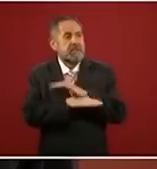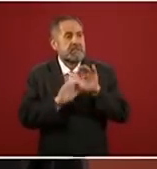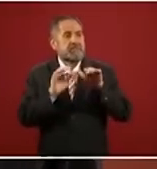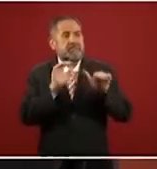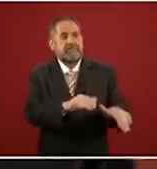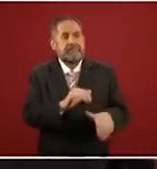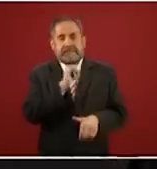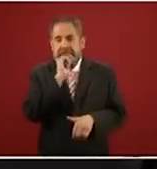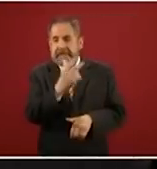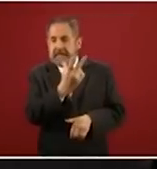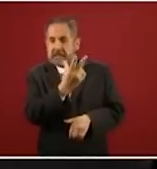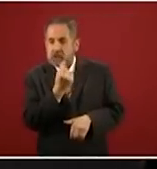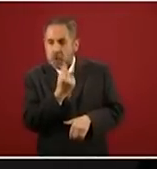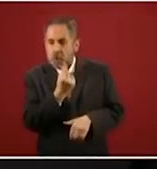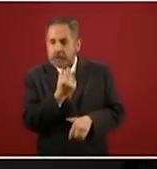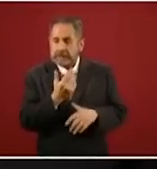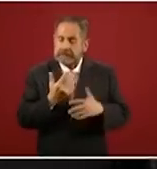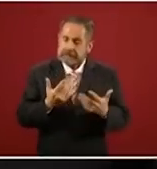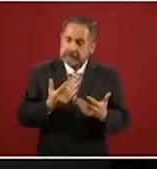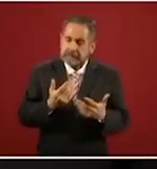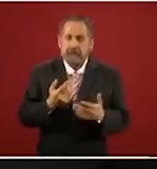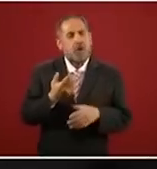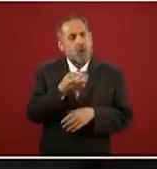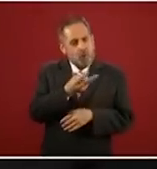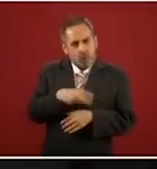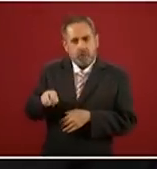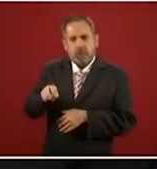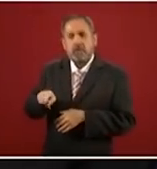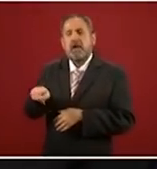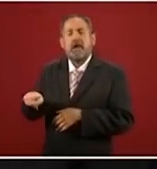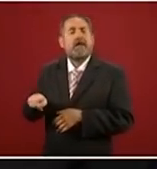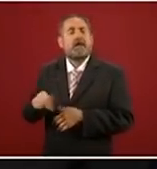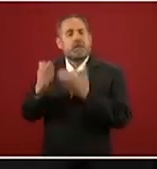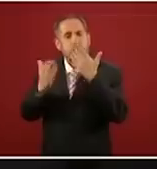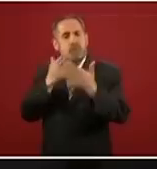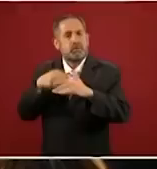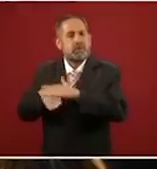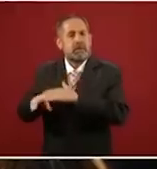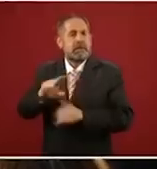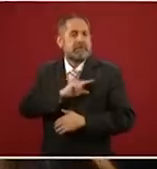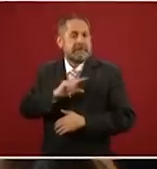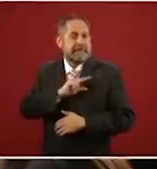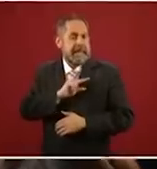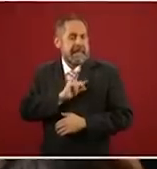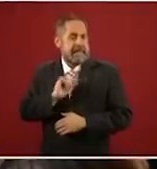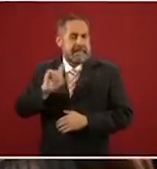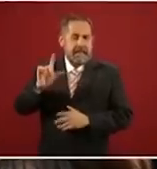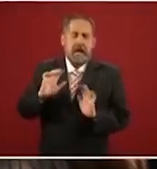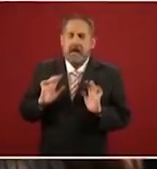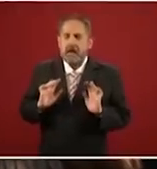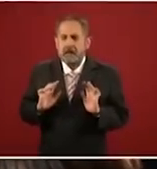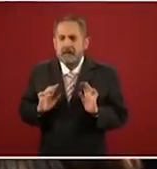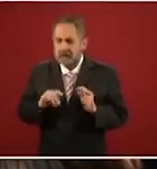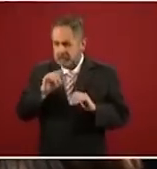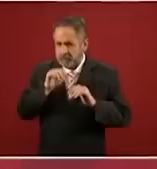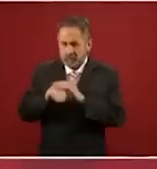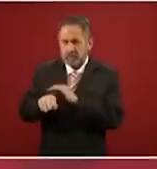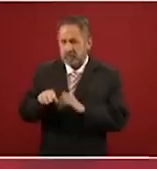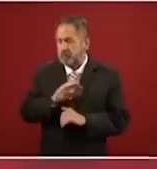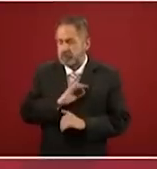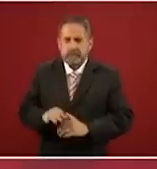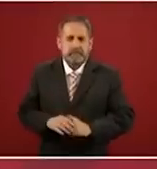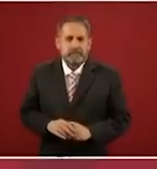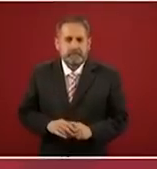ingreso o en la esta posibilidad de que puedan ingresar a especialidades